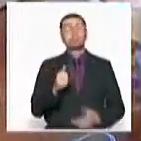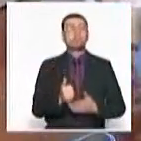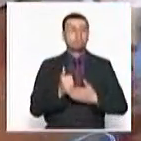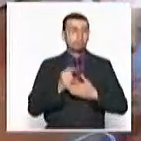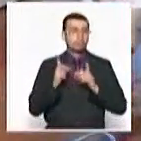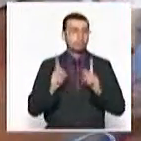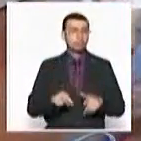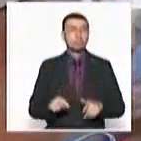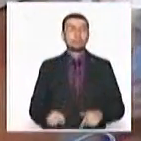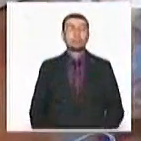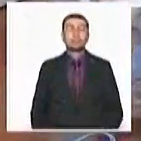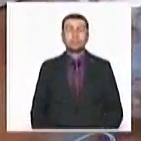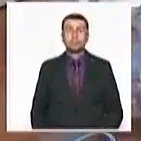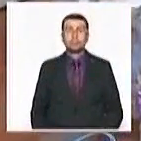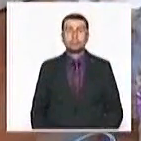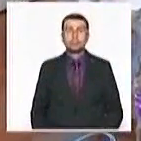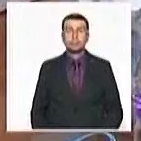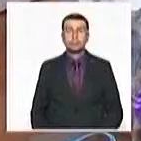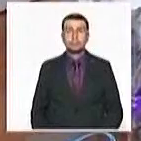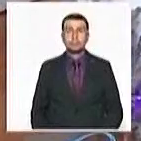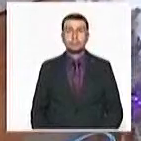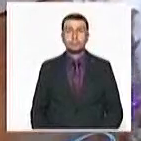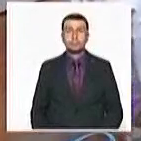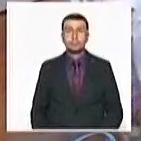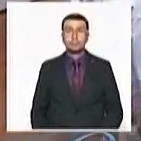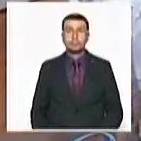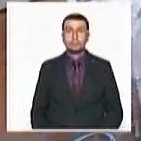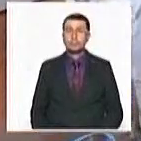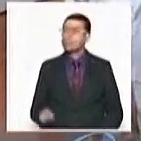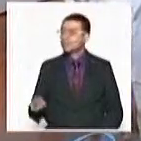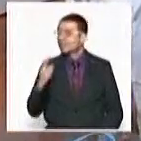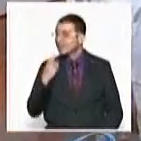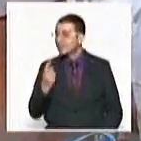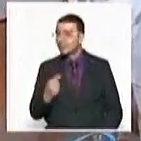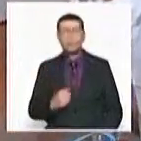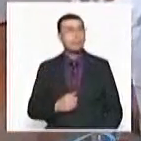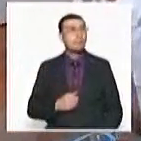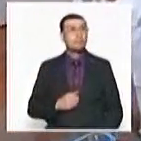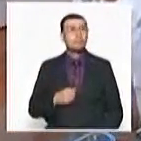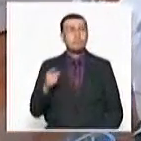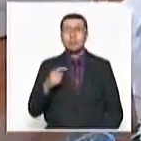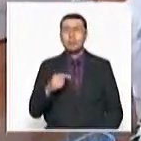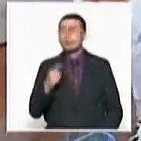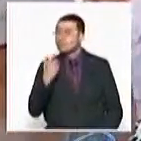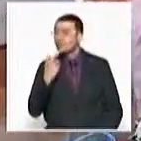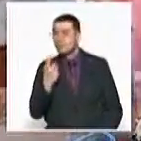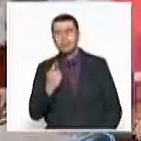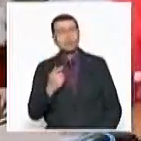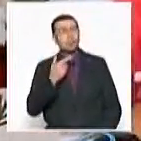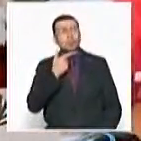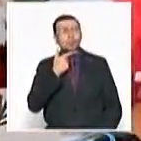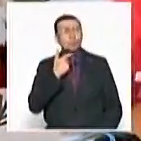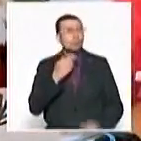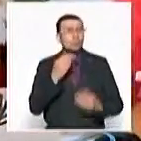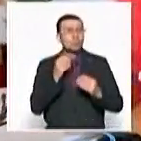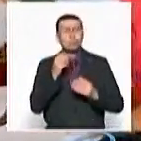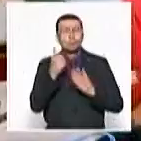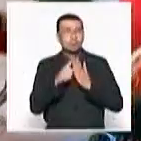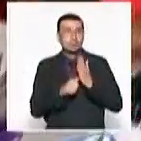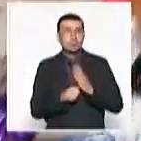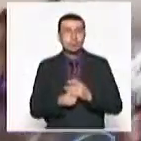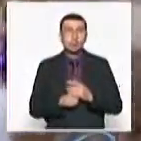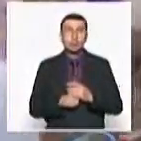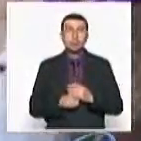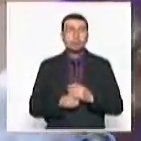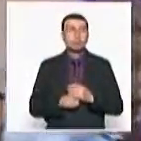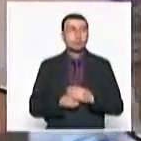pacientes. Bueno, soy fanático de sus programas, casi nunca leo los encabezados, pero hay personas muy amables que